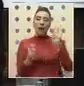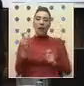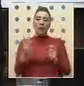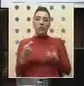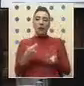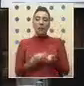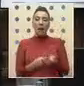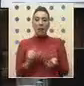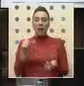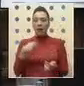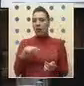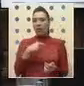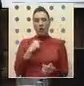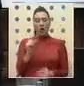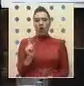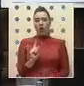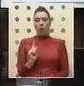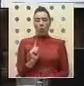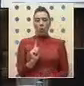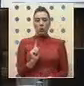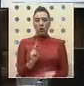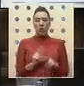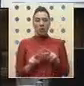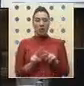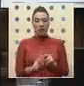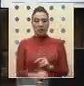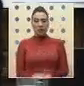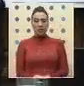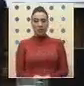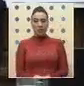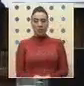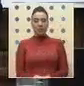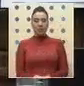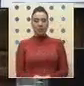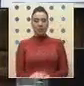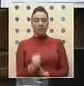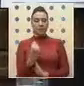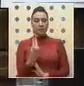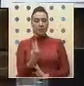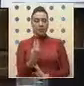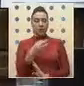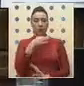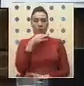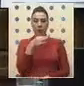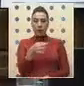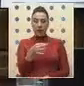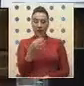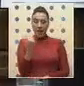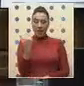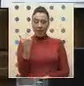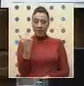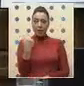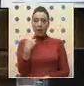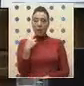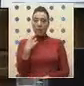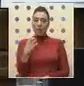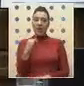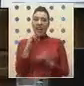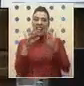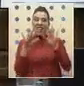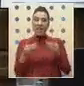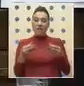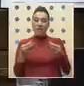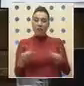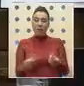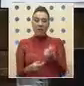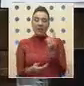paguen más. En eso no nos gusta como está planteado. Y en tercer lugar, como había señalado antes, dado que el informe